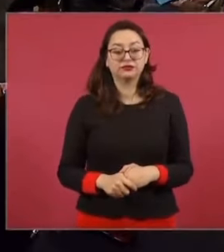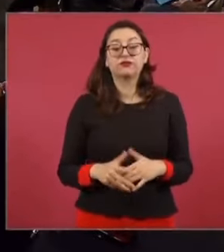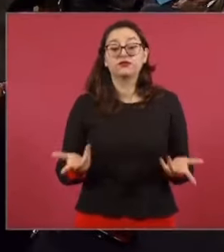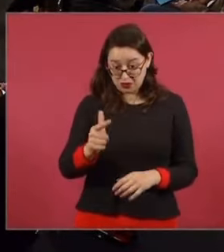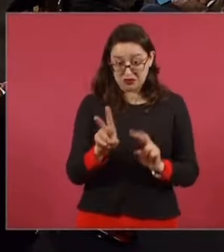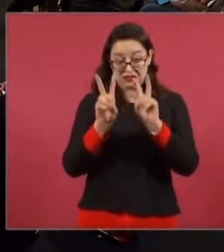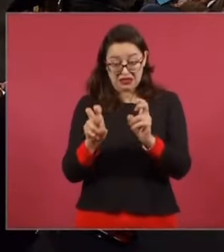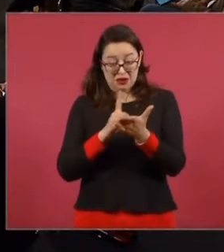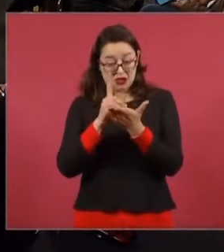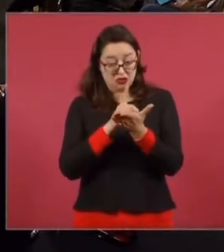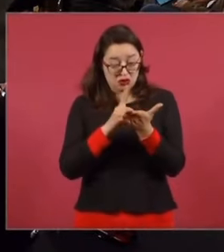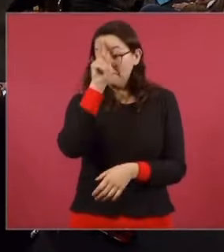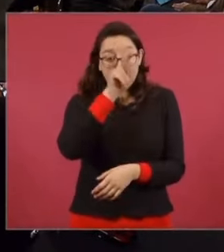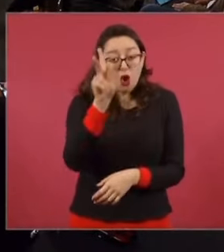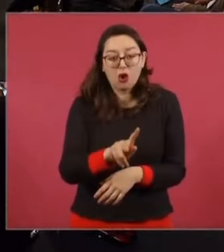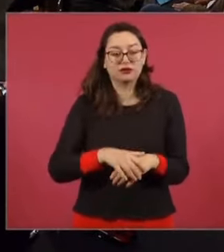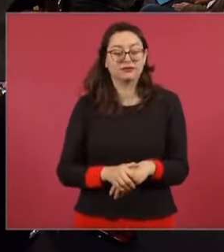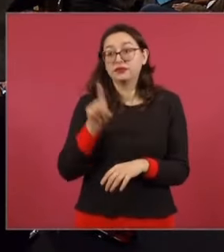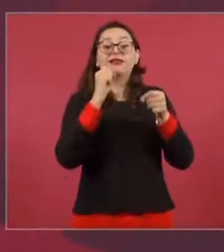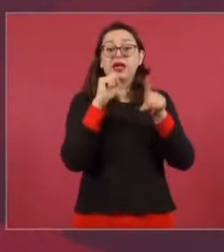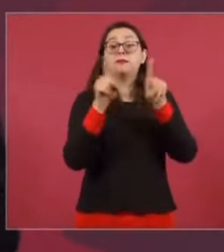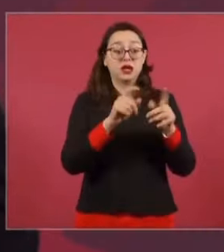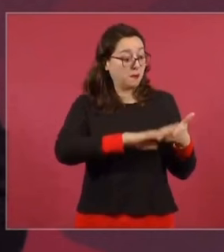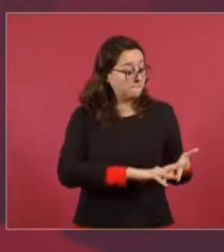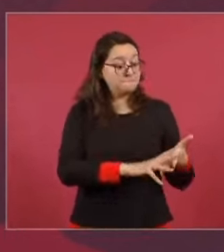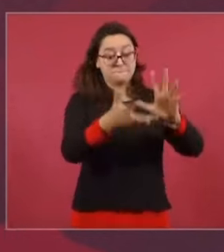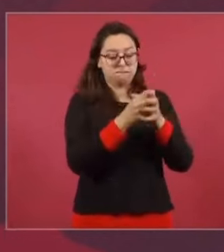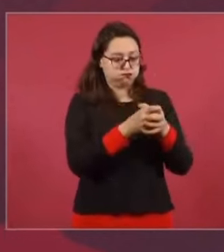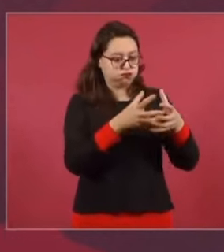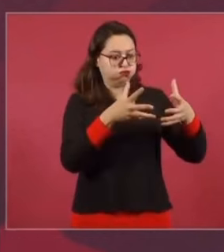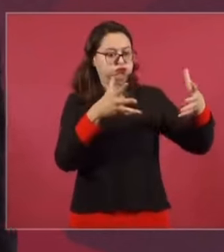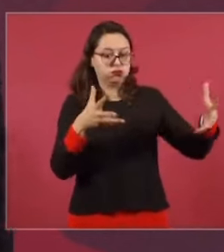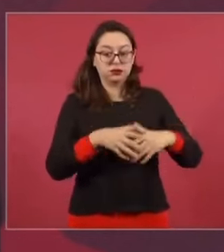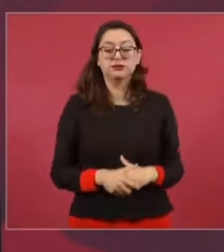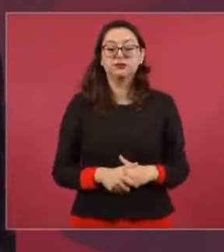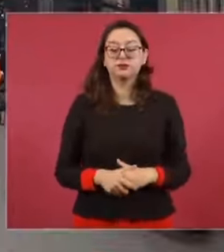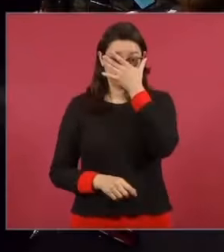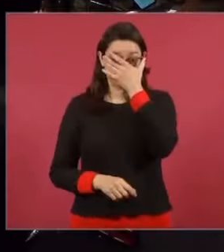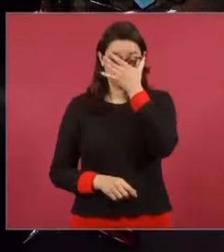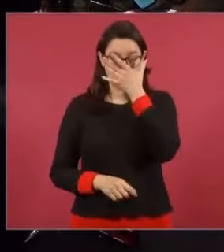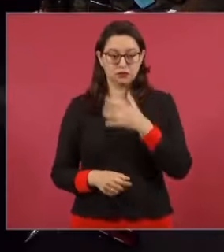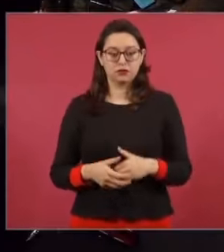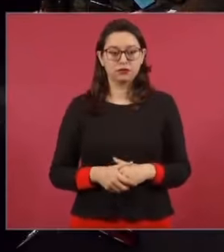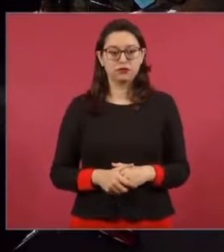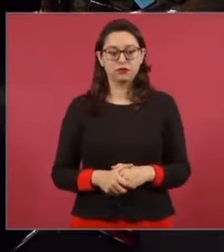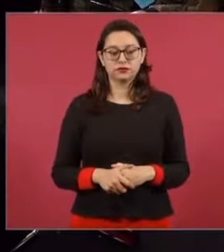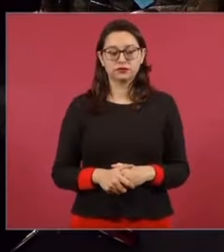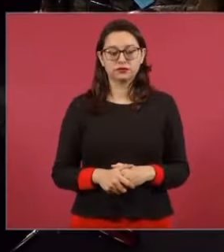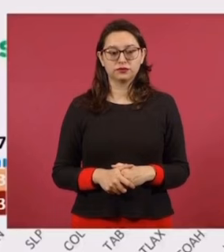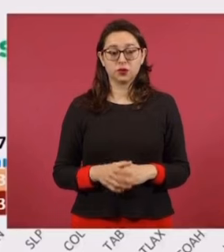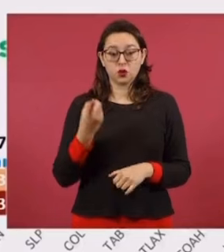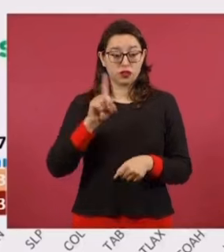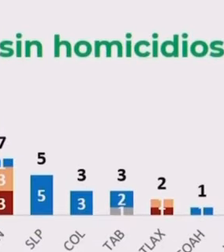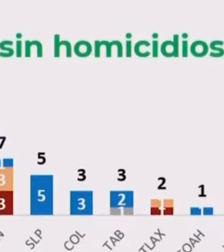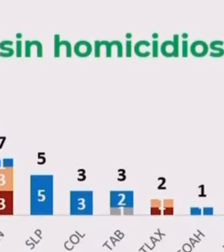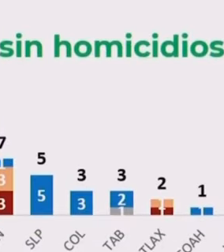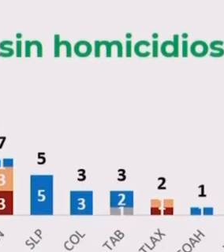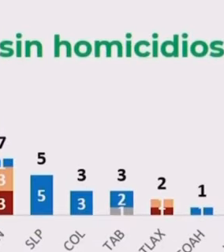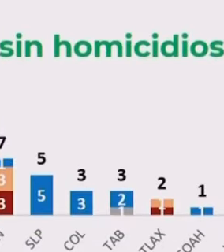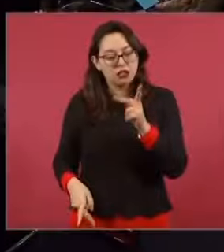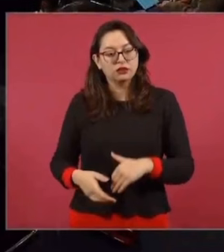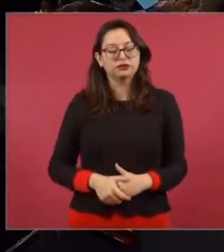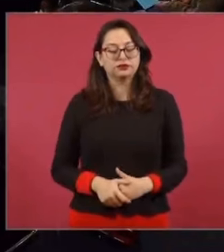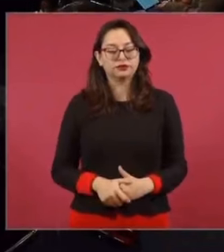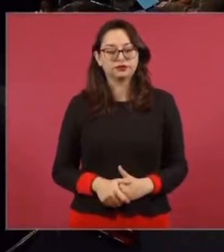esa zona de Guanajuato que en Michoacán o que en Sinaloa Si les muestro lo del fin de semana si esto fue un día especial pero de todas maneras este